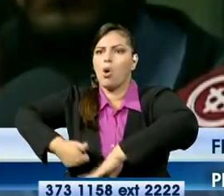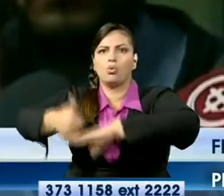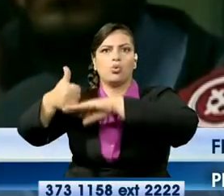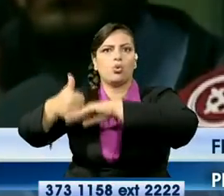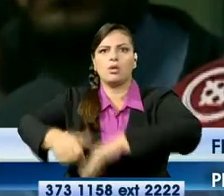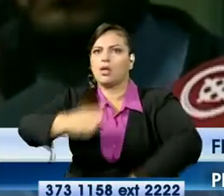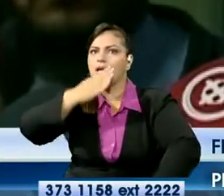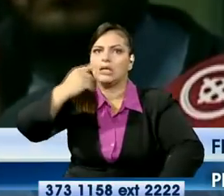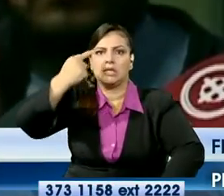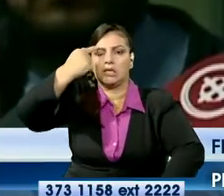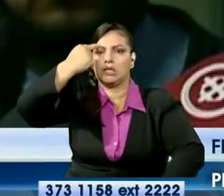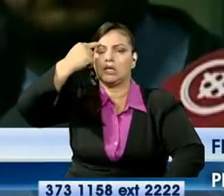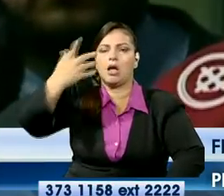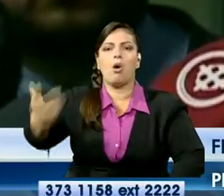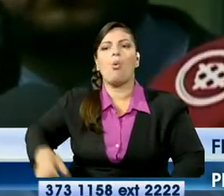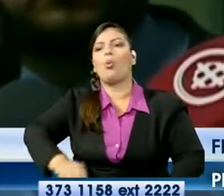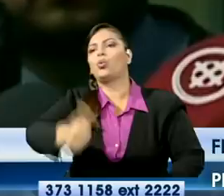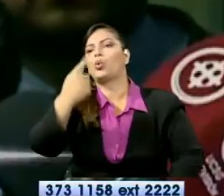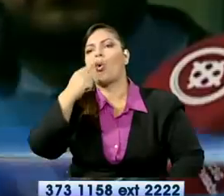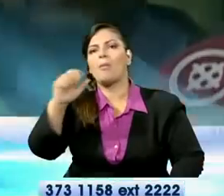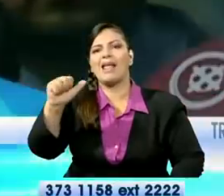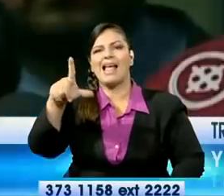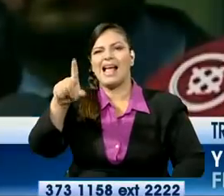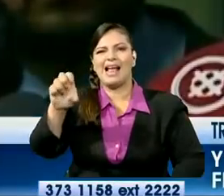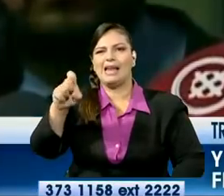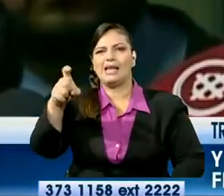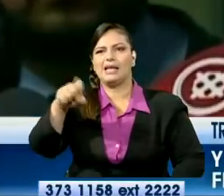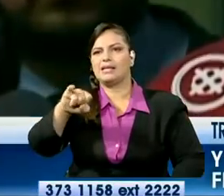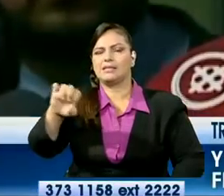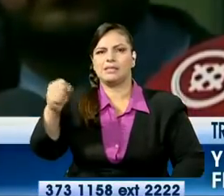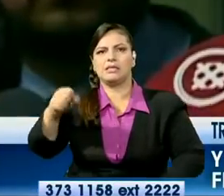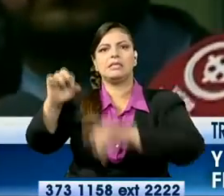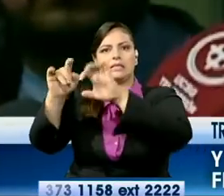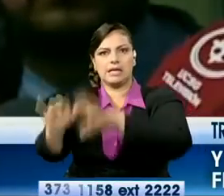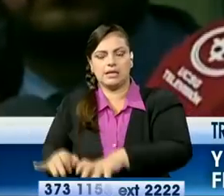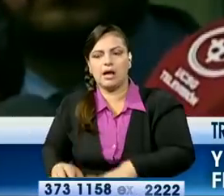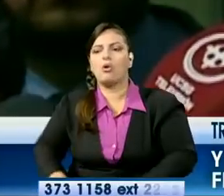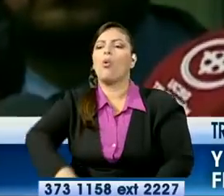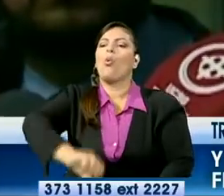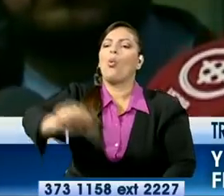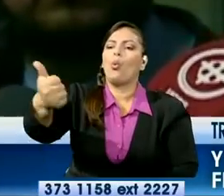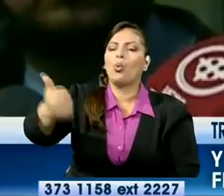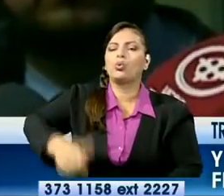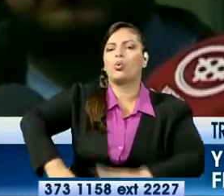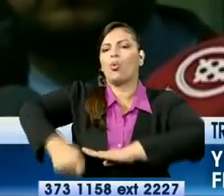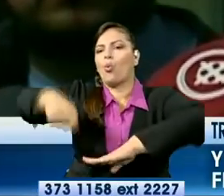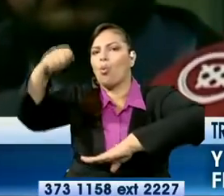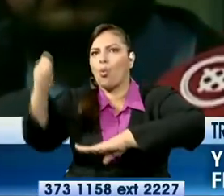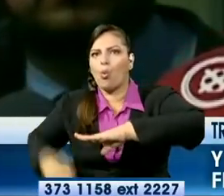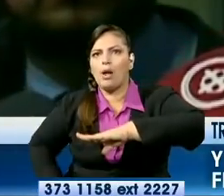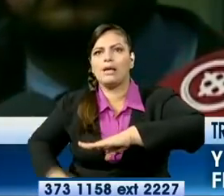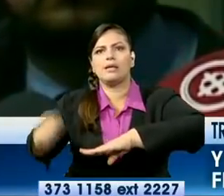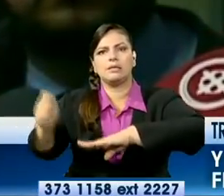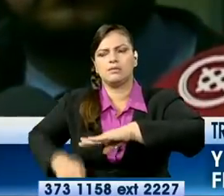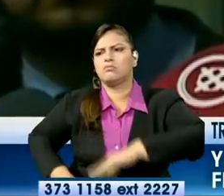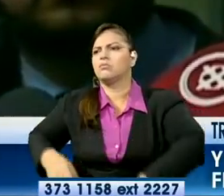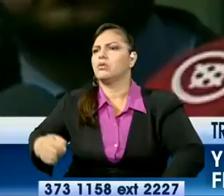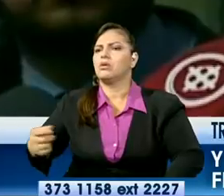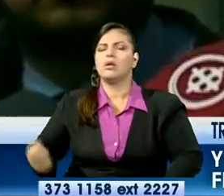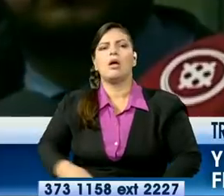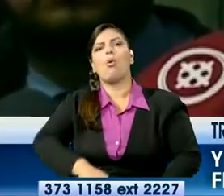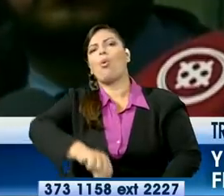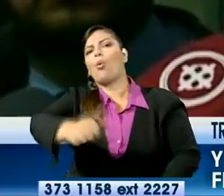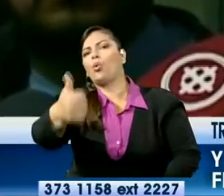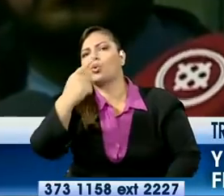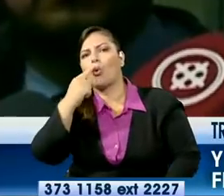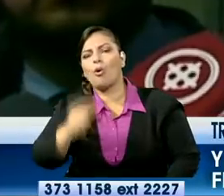Correa, Alexis Mera pidieron el allanamiento, al juez Jorge Blum, ex juez Jorge Blum, que autorizó el allanamiento, a Galo Chiriboga,